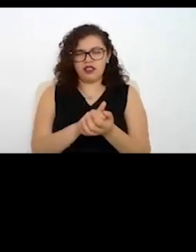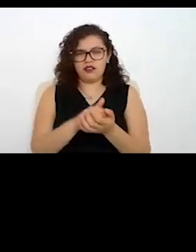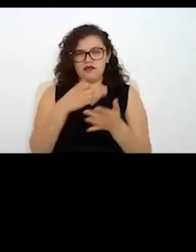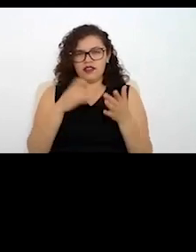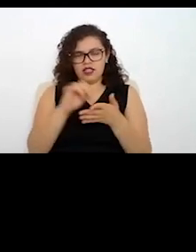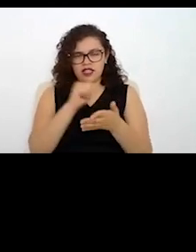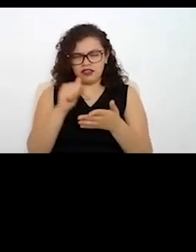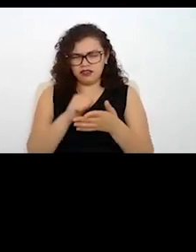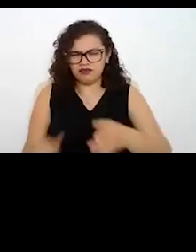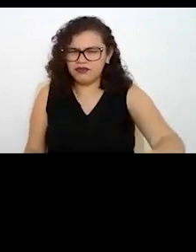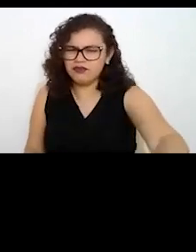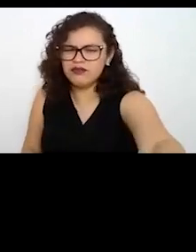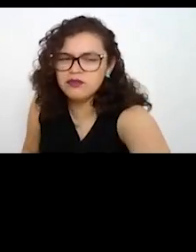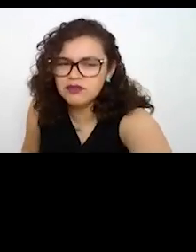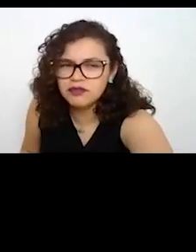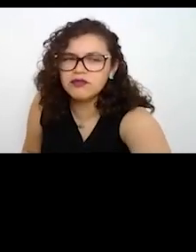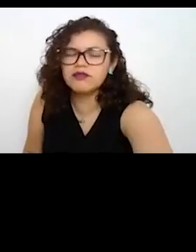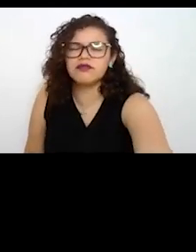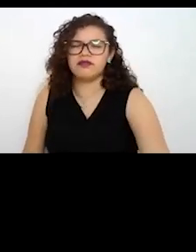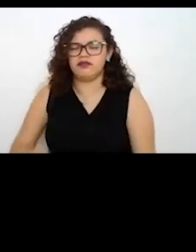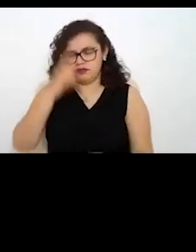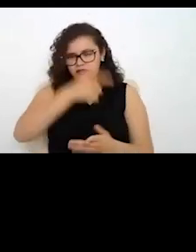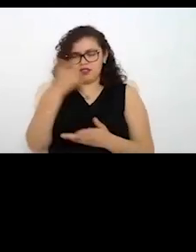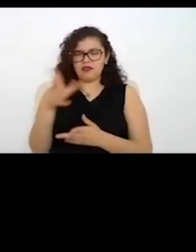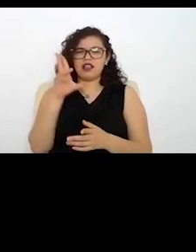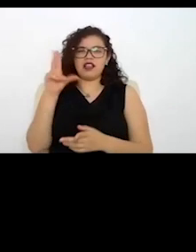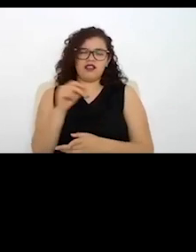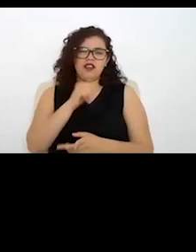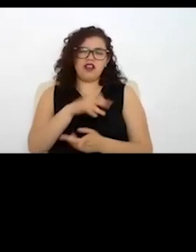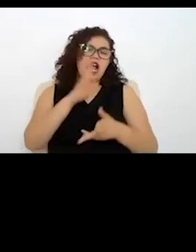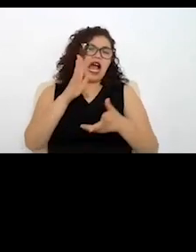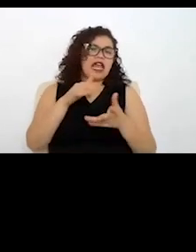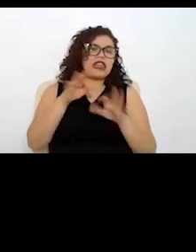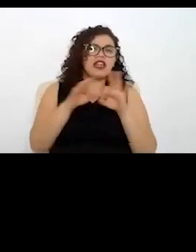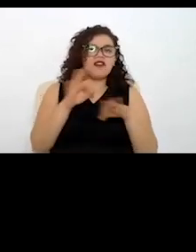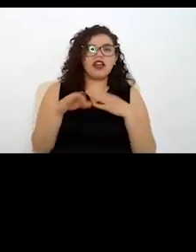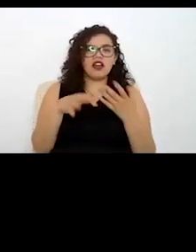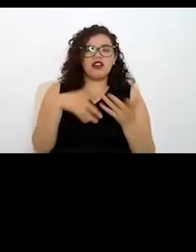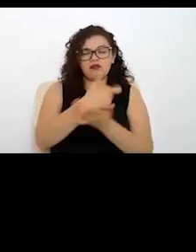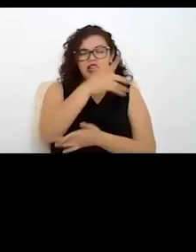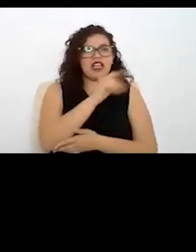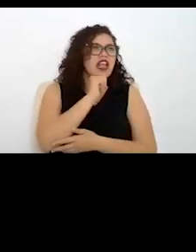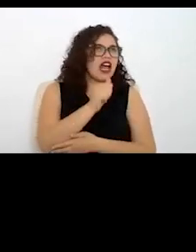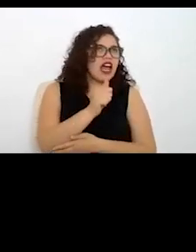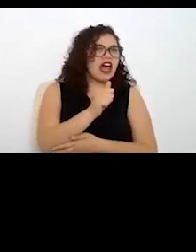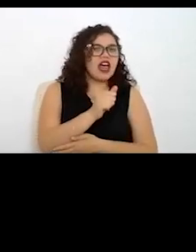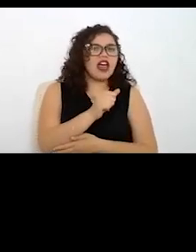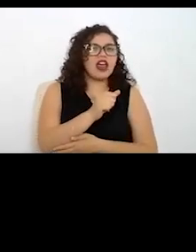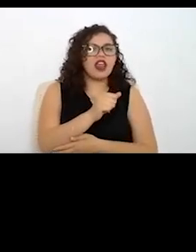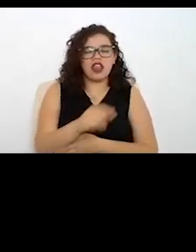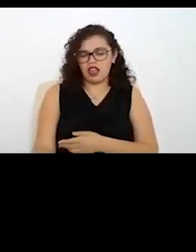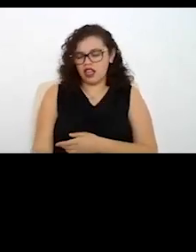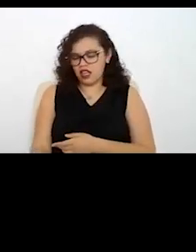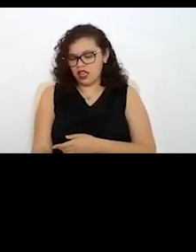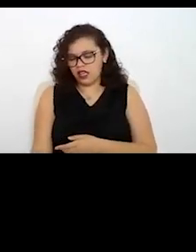una sanción como un día sin goce de sueldo, o sea, una suspensión sin goce de sueldo. Lo ideal es que establezcan